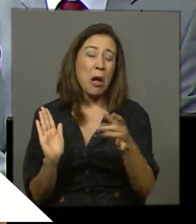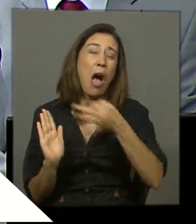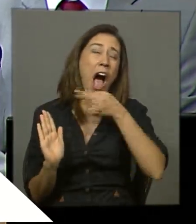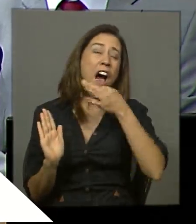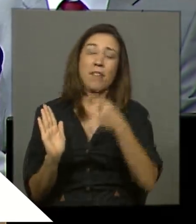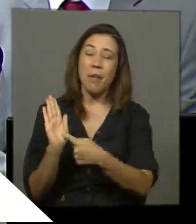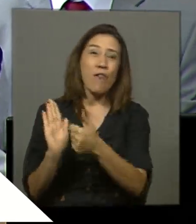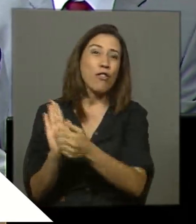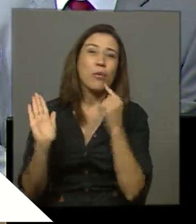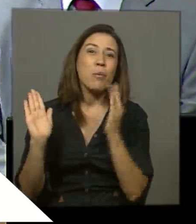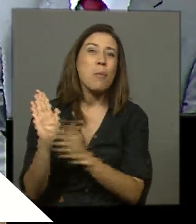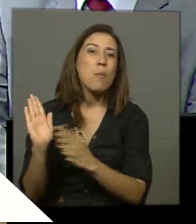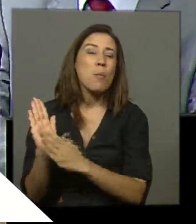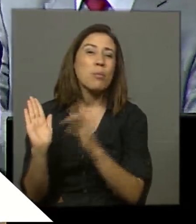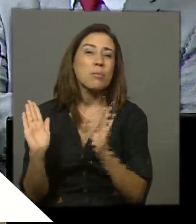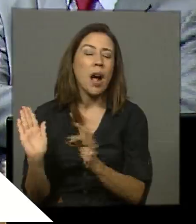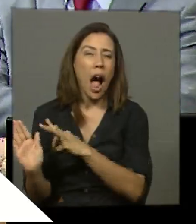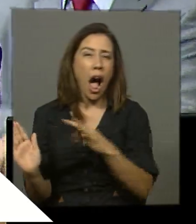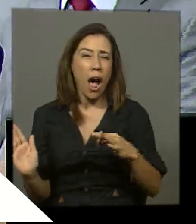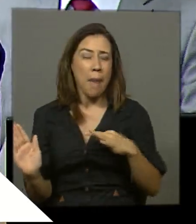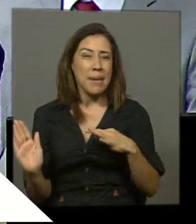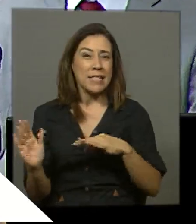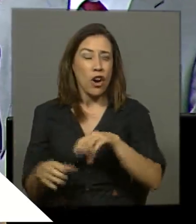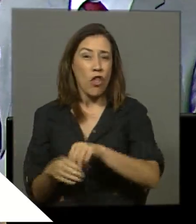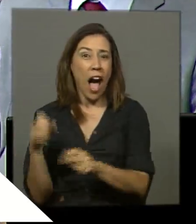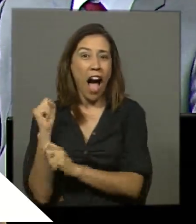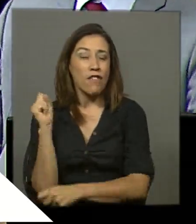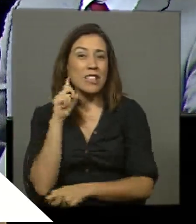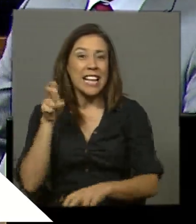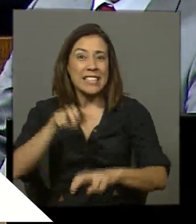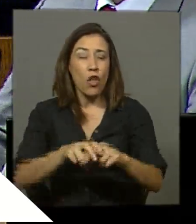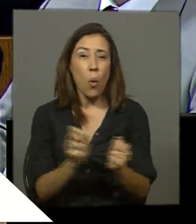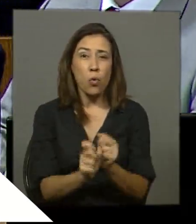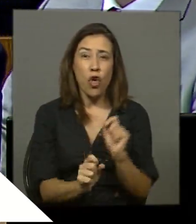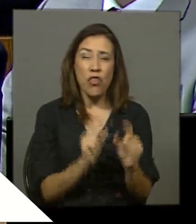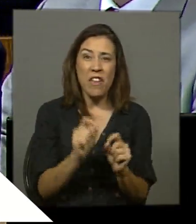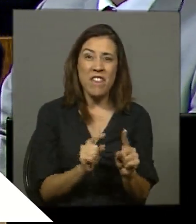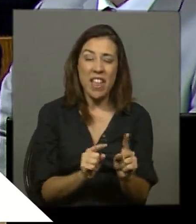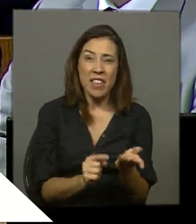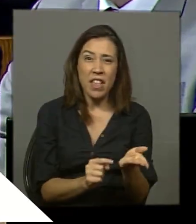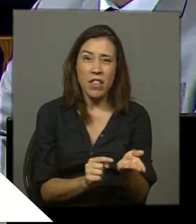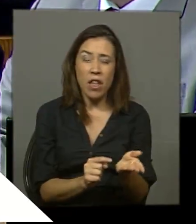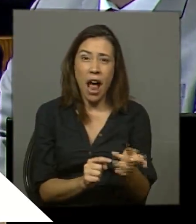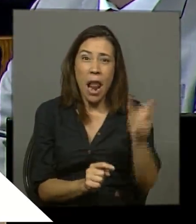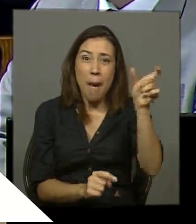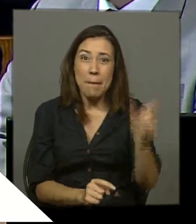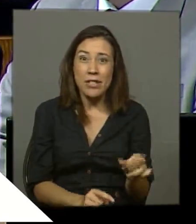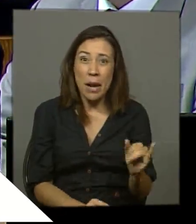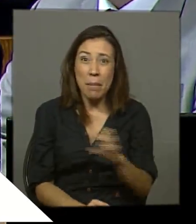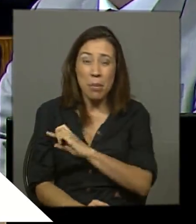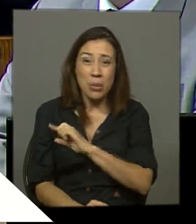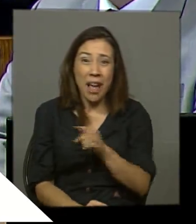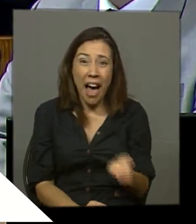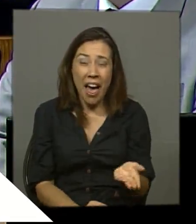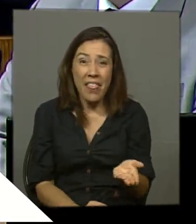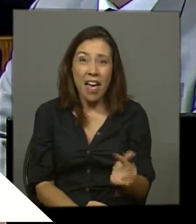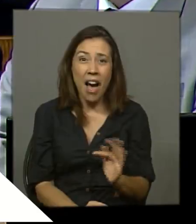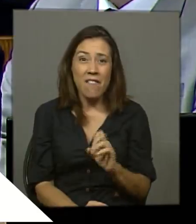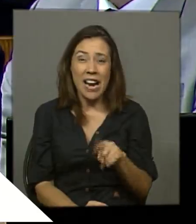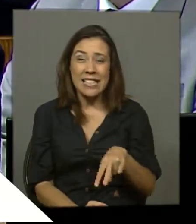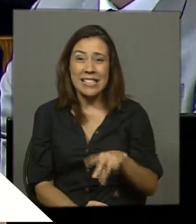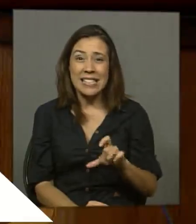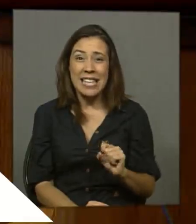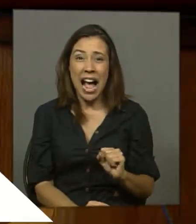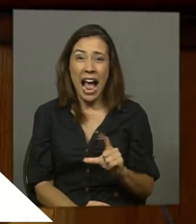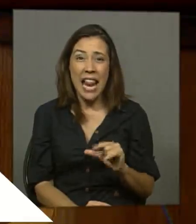ver a abogado del Ministerio del interior sentado junto al defensor defendiendo a la formalizada e imputada Francisca